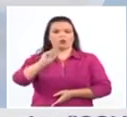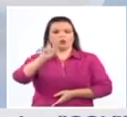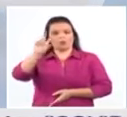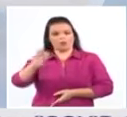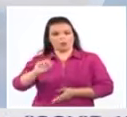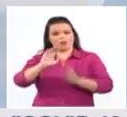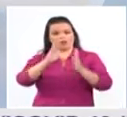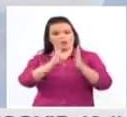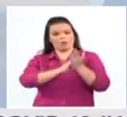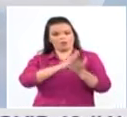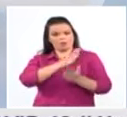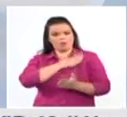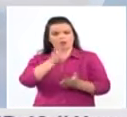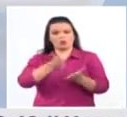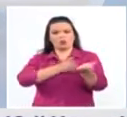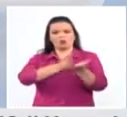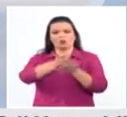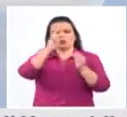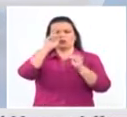mantiene ingresado